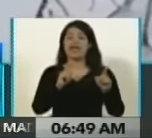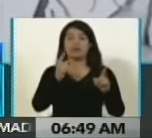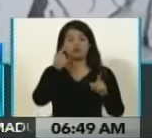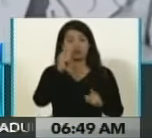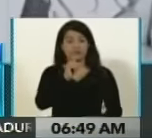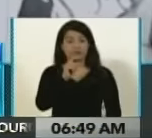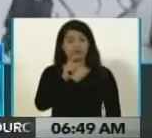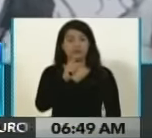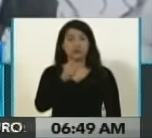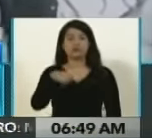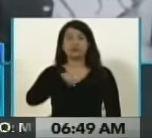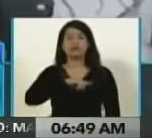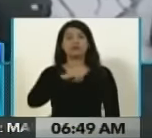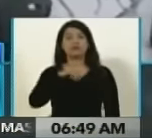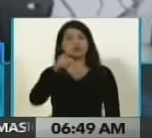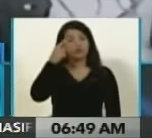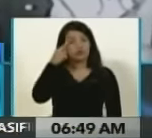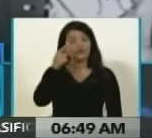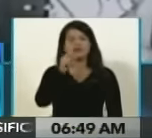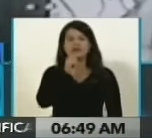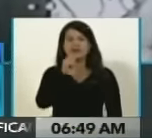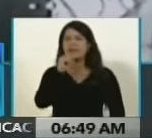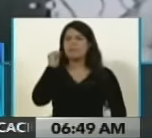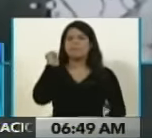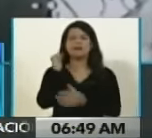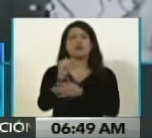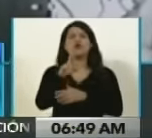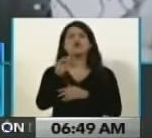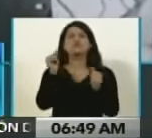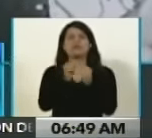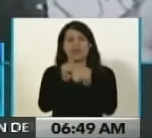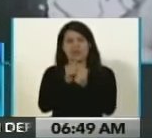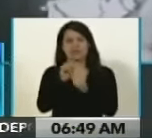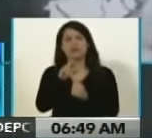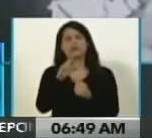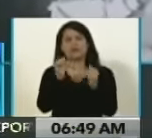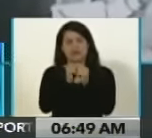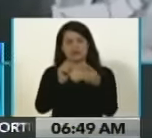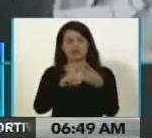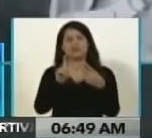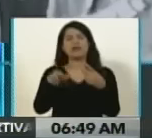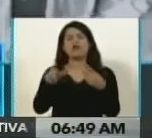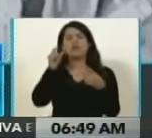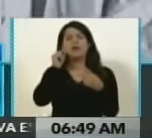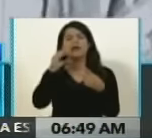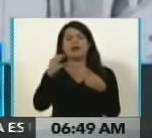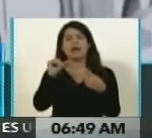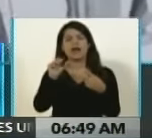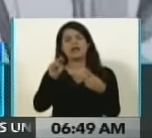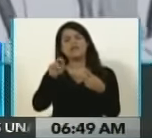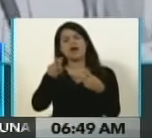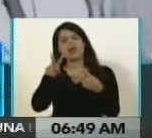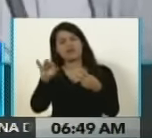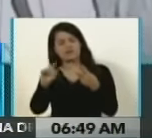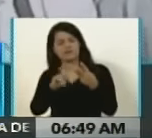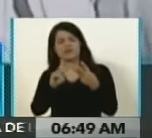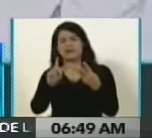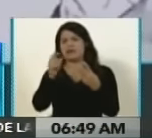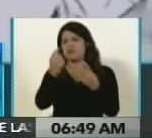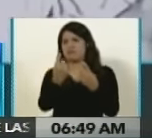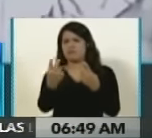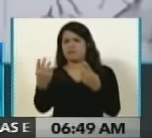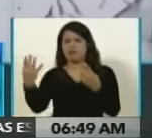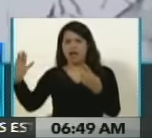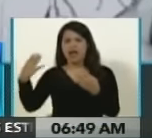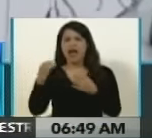responsable de la muerte de Ruiz Pineda, de Carnevale, de varios de los mártires de Acción Democrática,